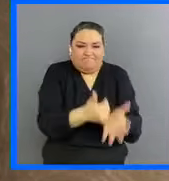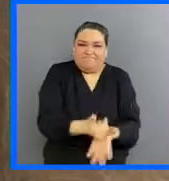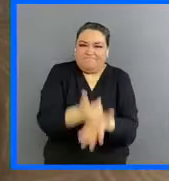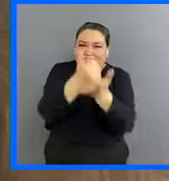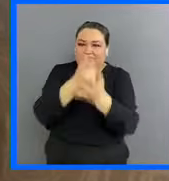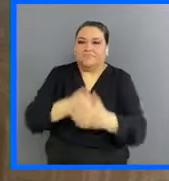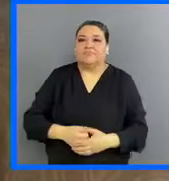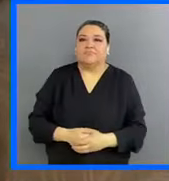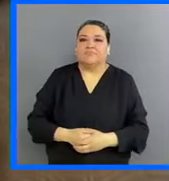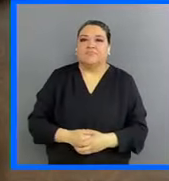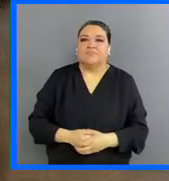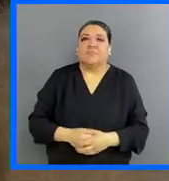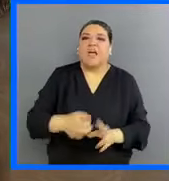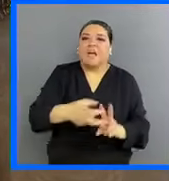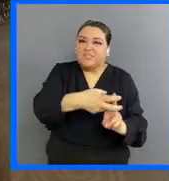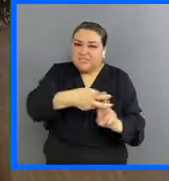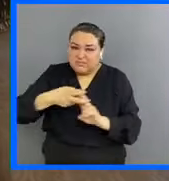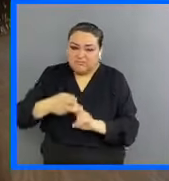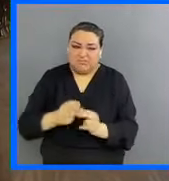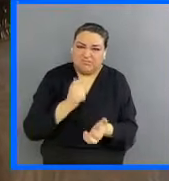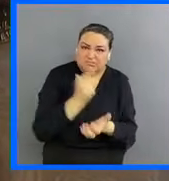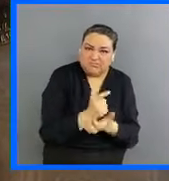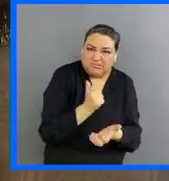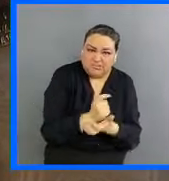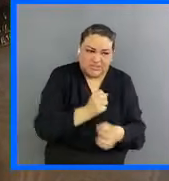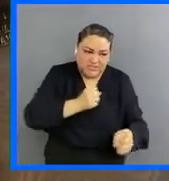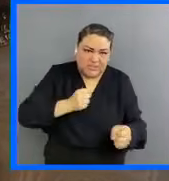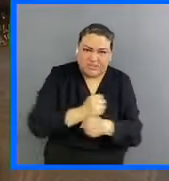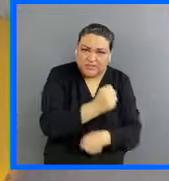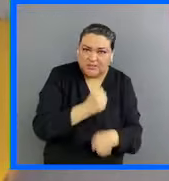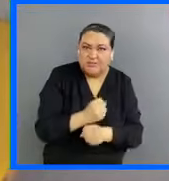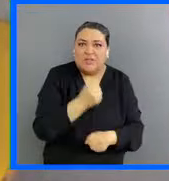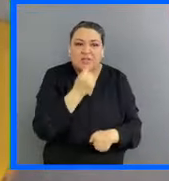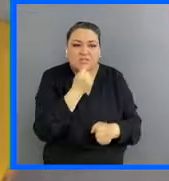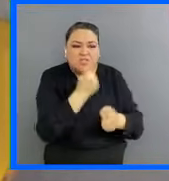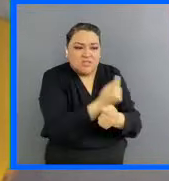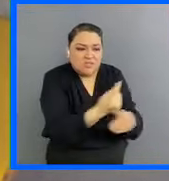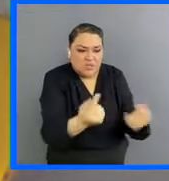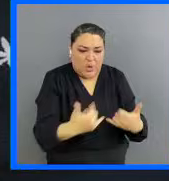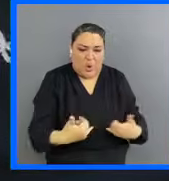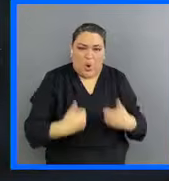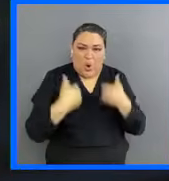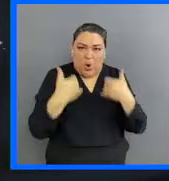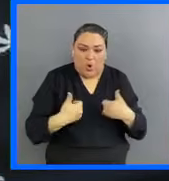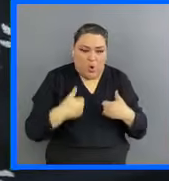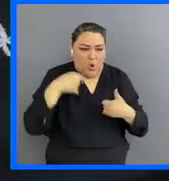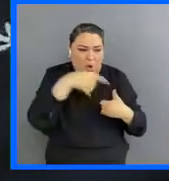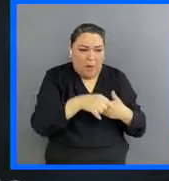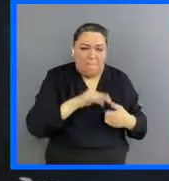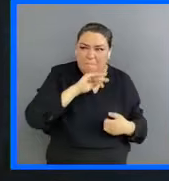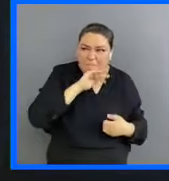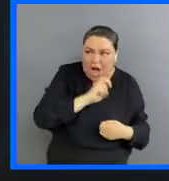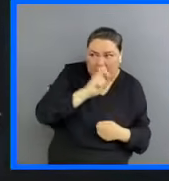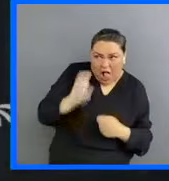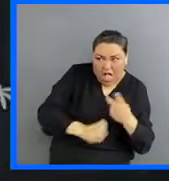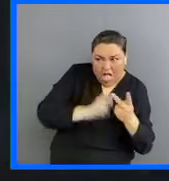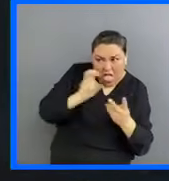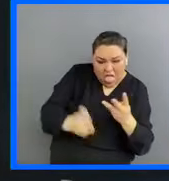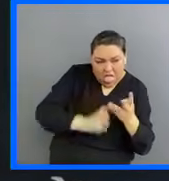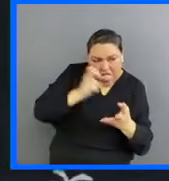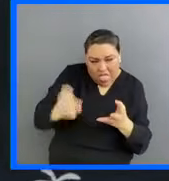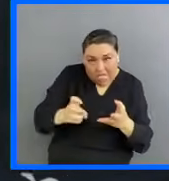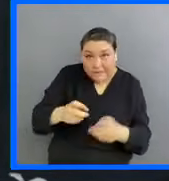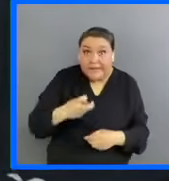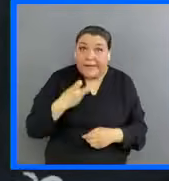Sustracción, amenazas, maltrato hacia niñas, niños y adolescentes, hablar mal de la madre, son algunos de los ejemplos más comunes